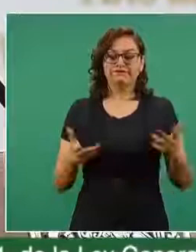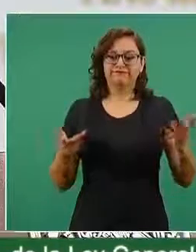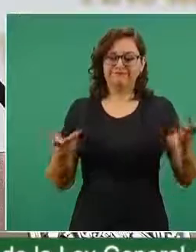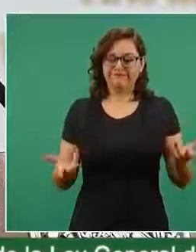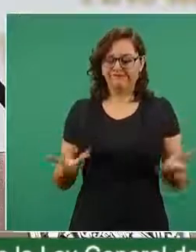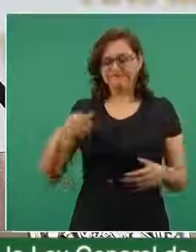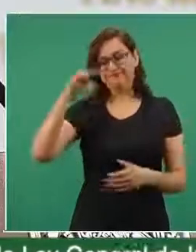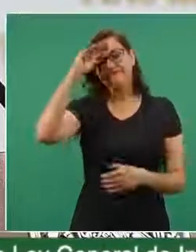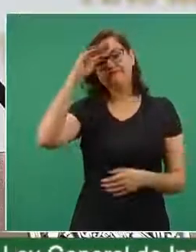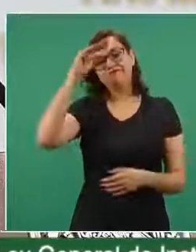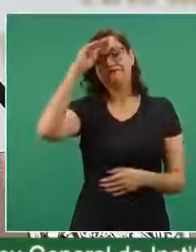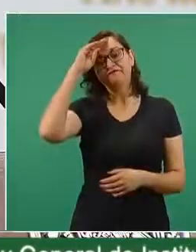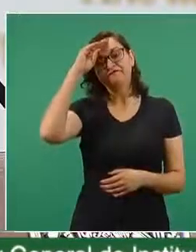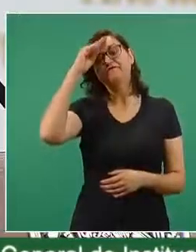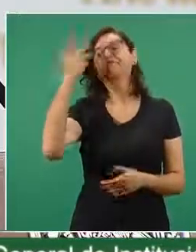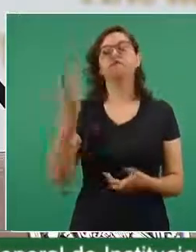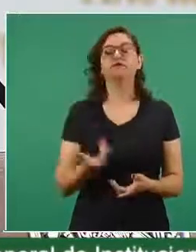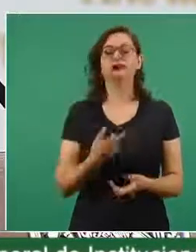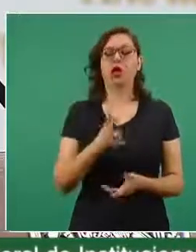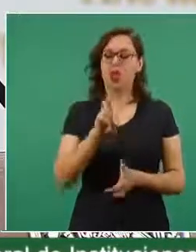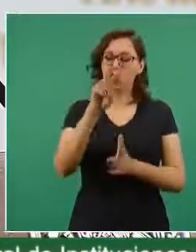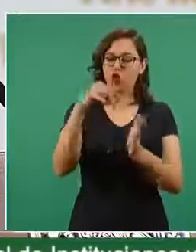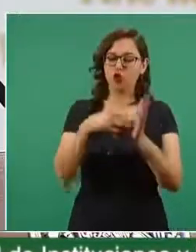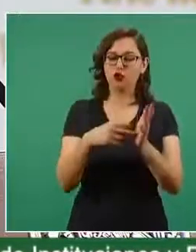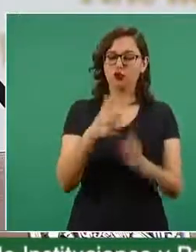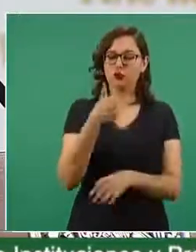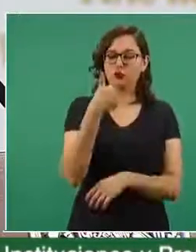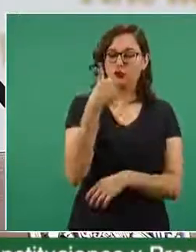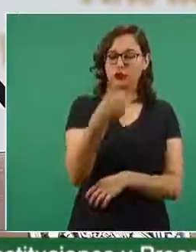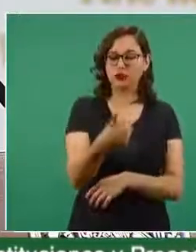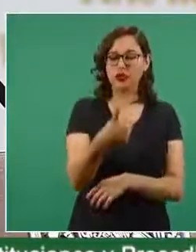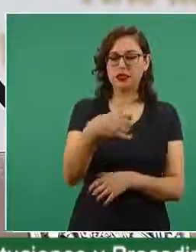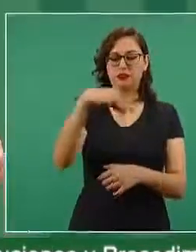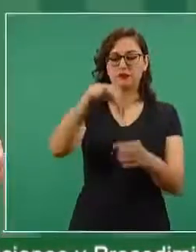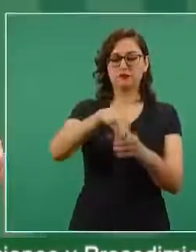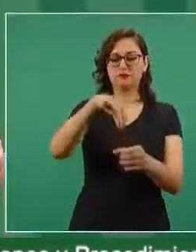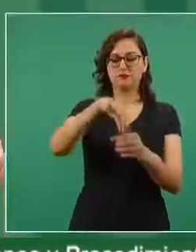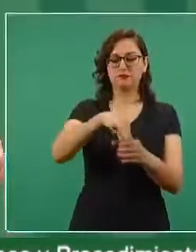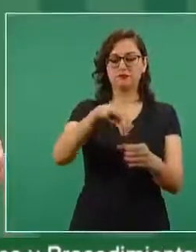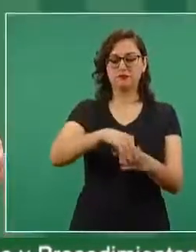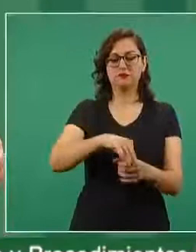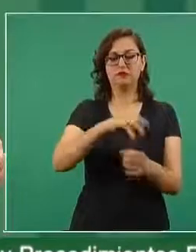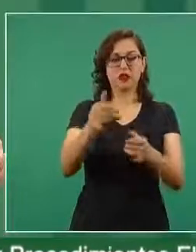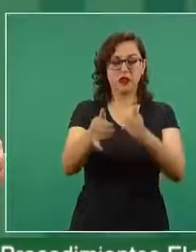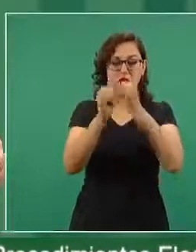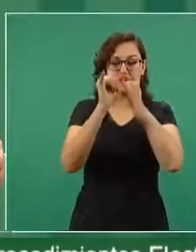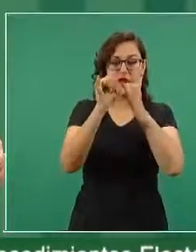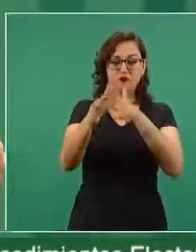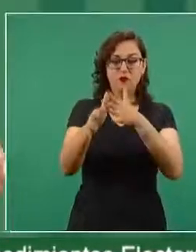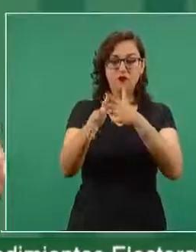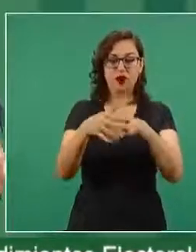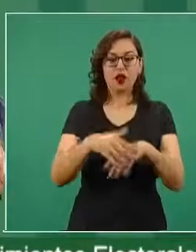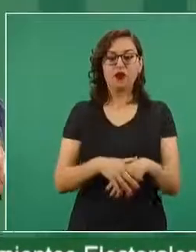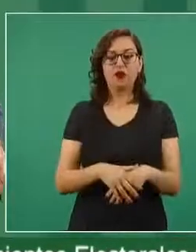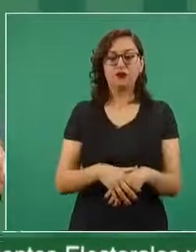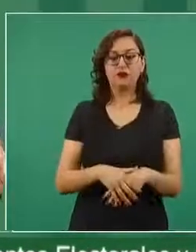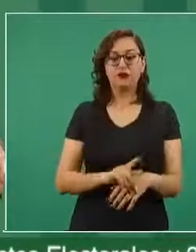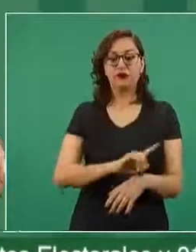terminando el fraude, la primera decisión es declarar la